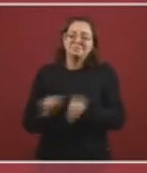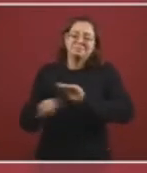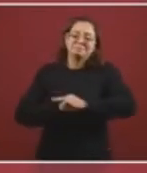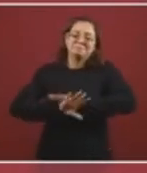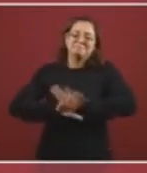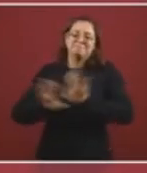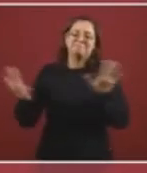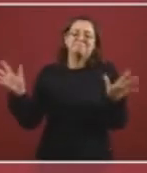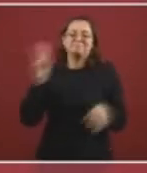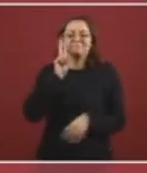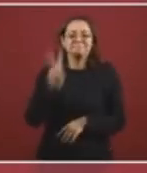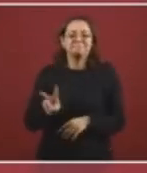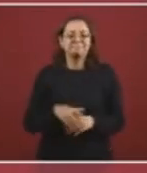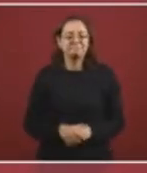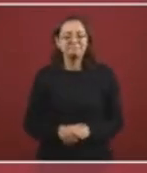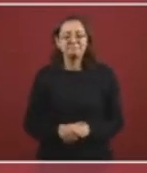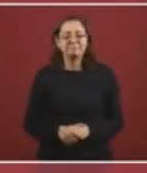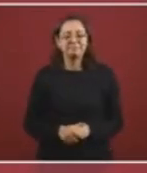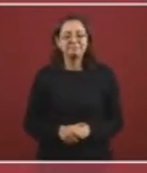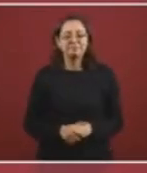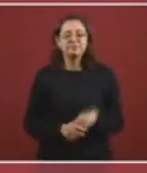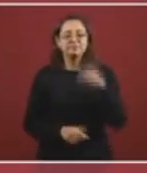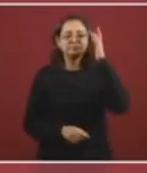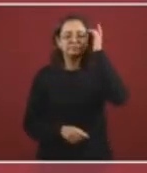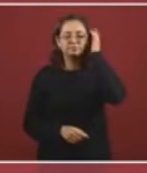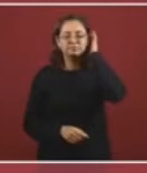muchas cosas. Imagínense